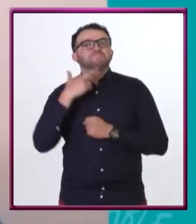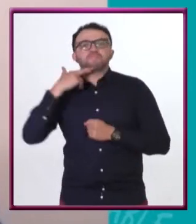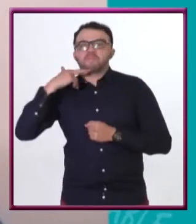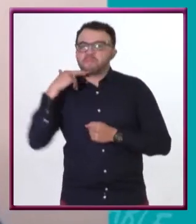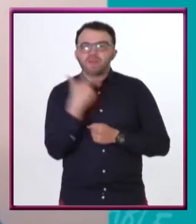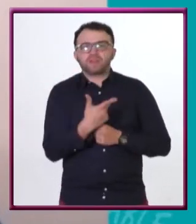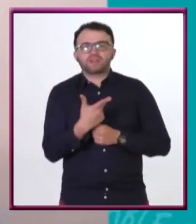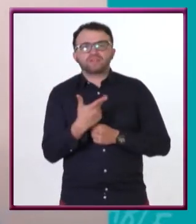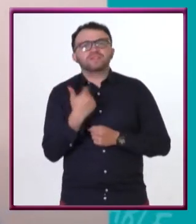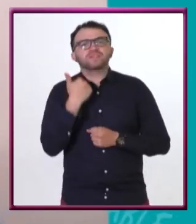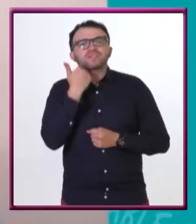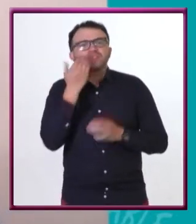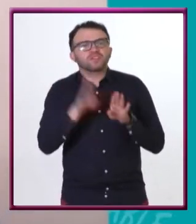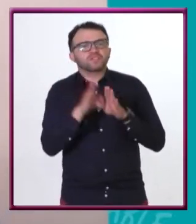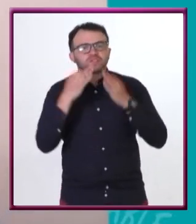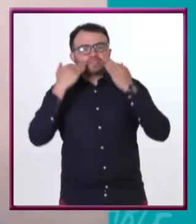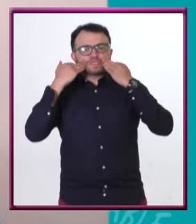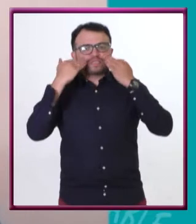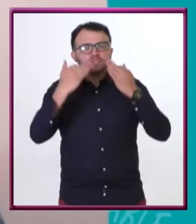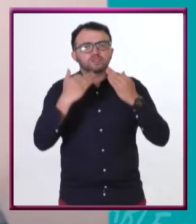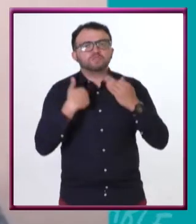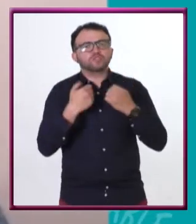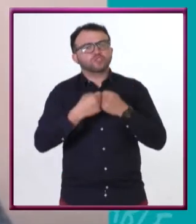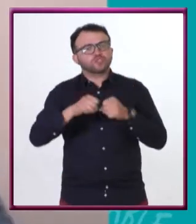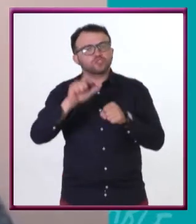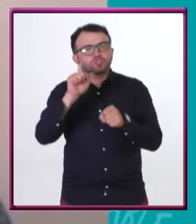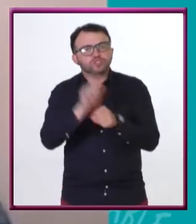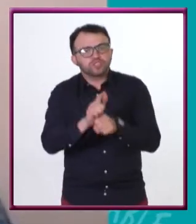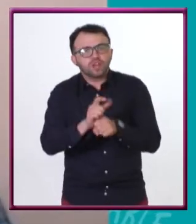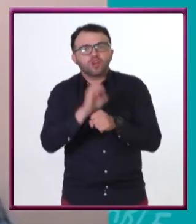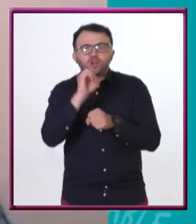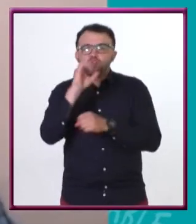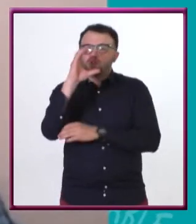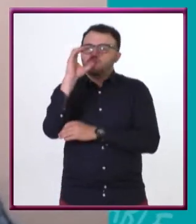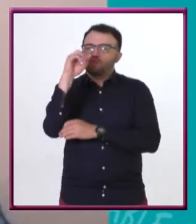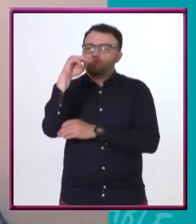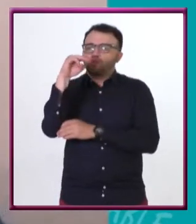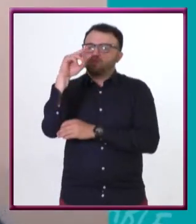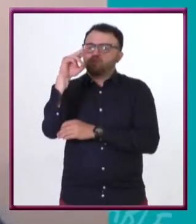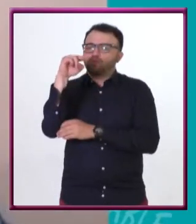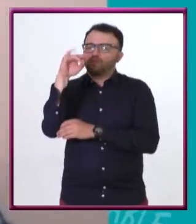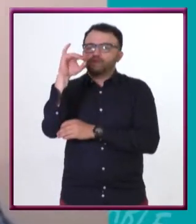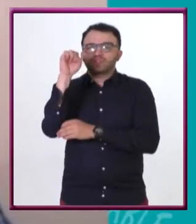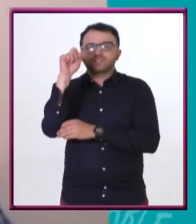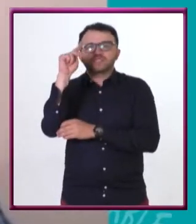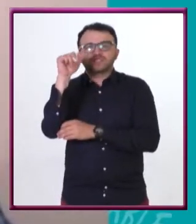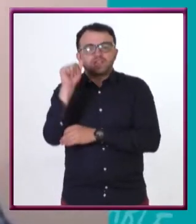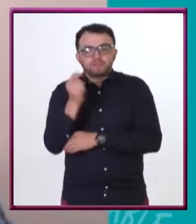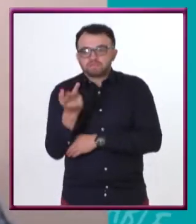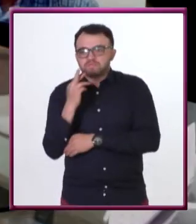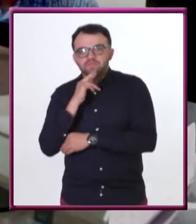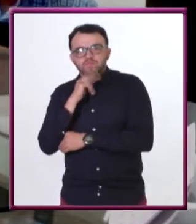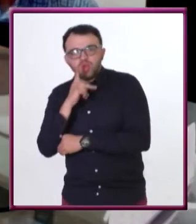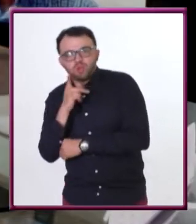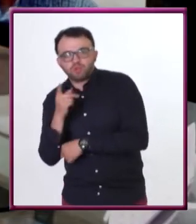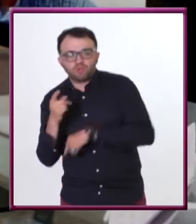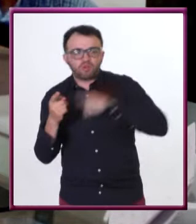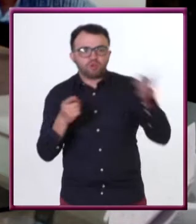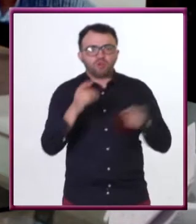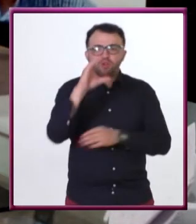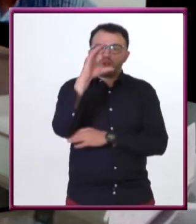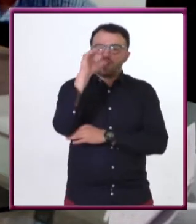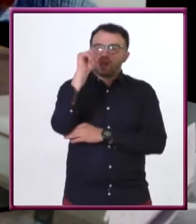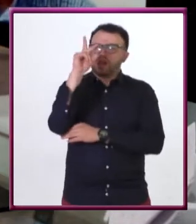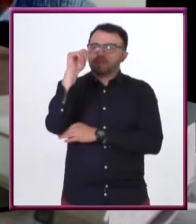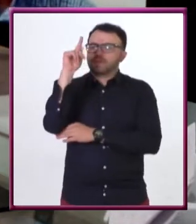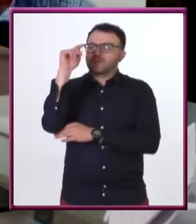sistema socialista o comunista era mejor que el sistema capitalista. Y compitieron en todos los campos: